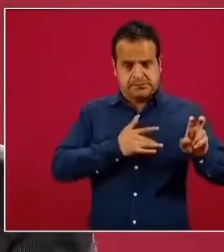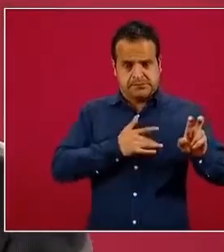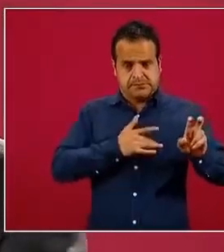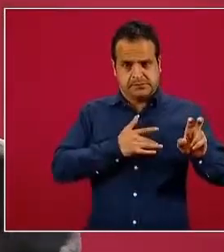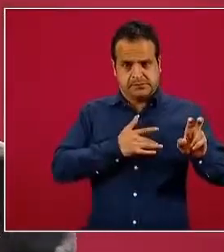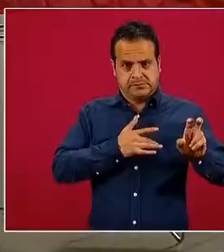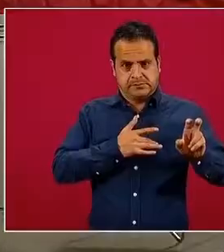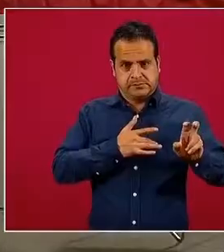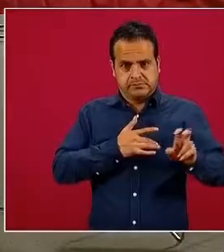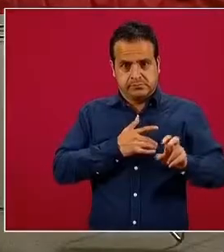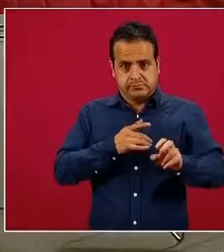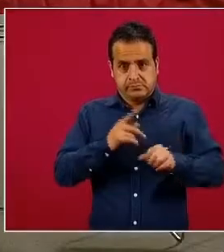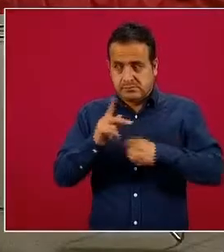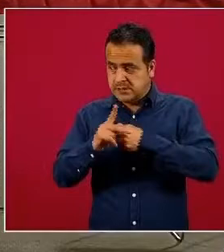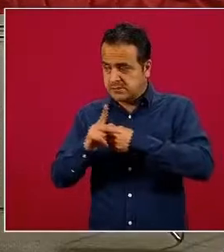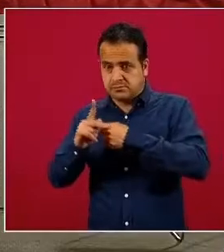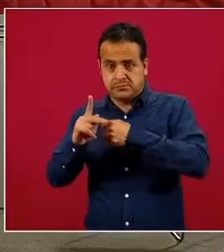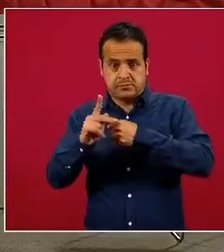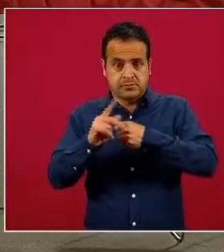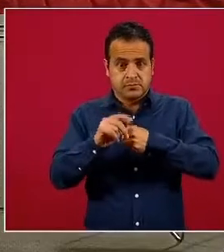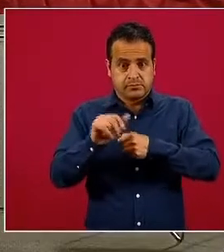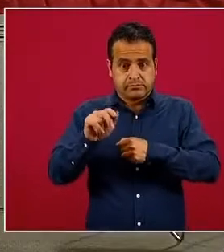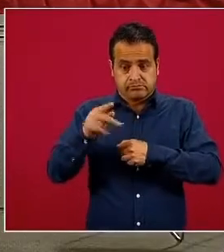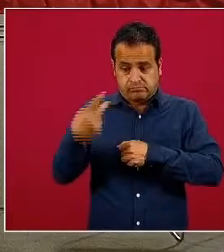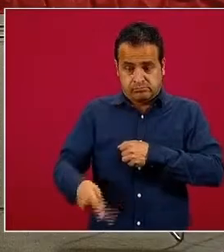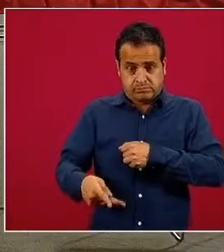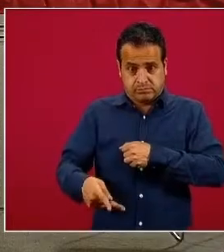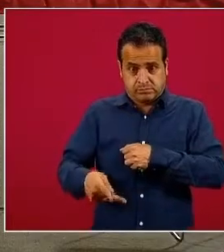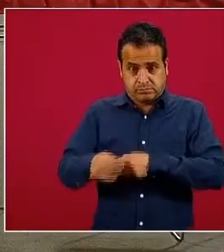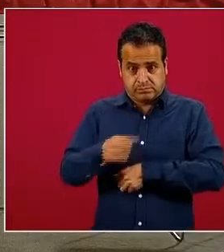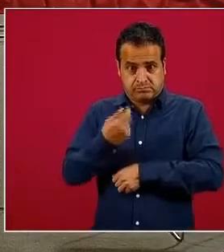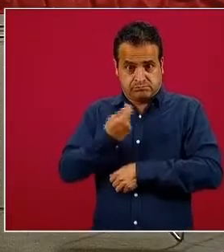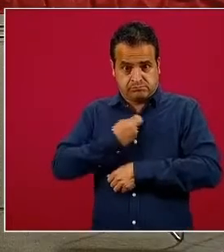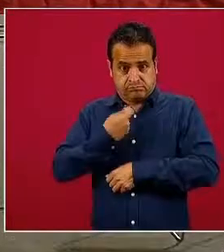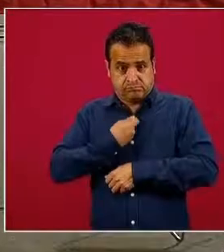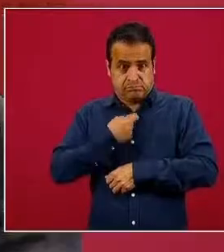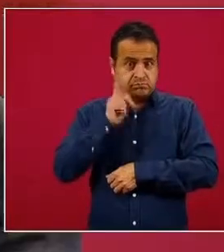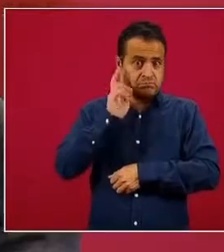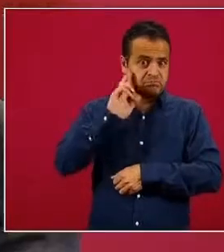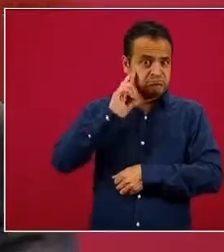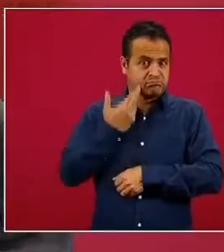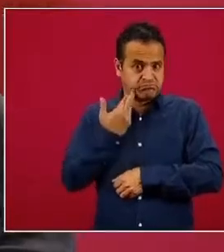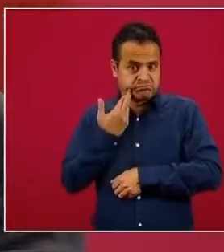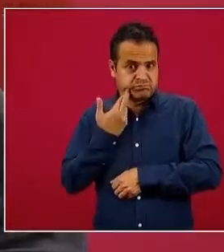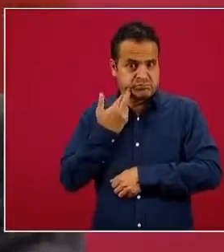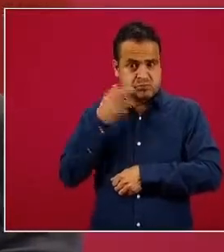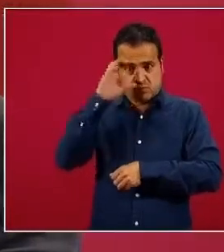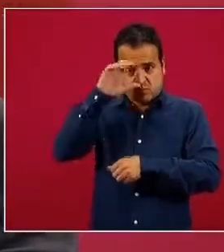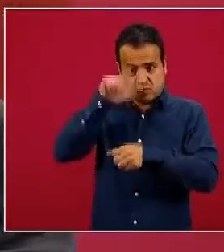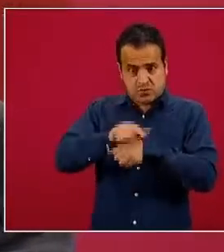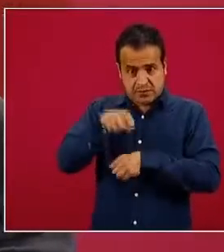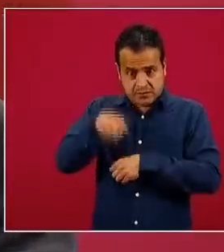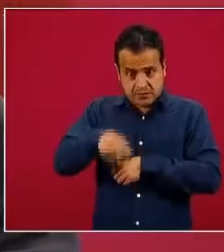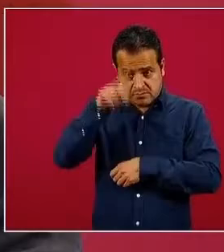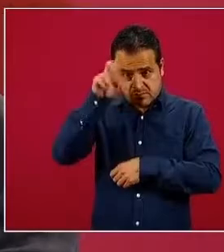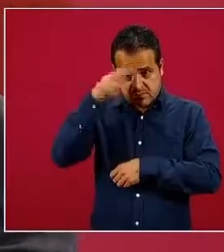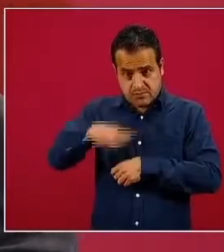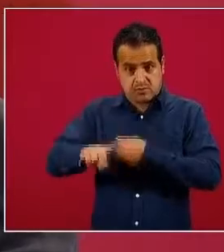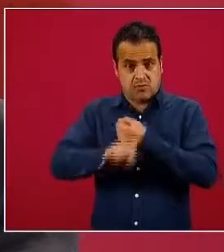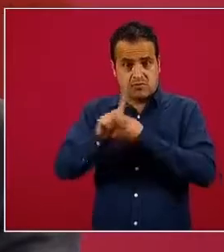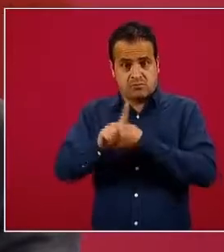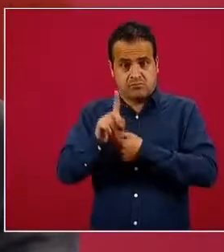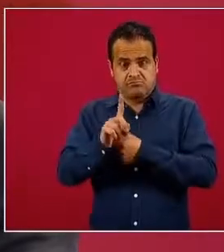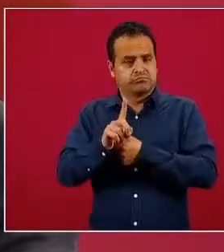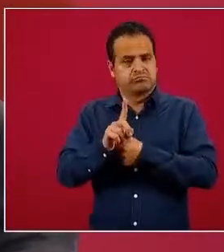nacionalidad o la identidad étnica o cultural de una población es en sí mismo una razón